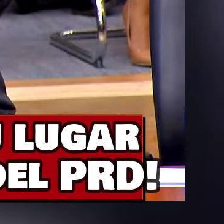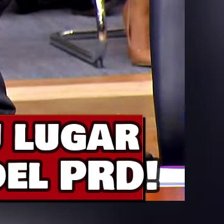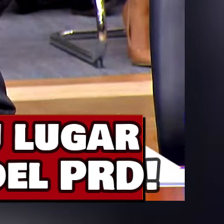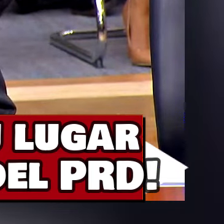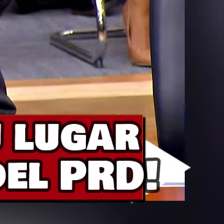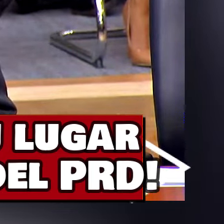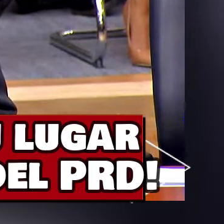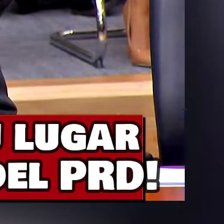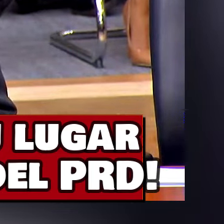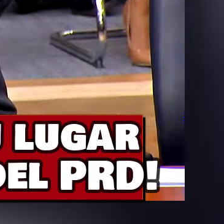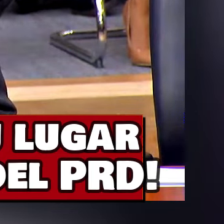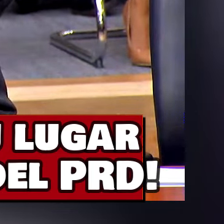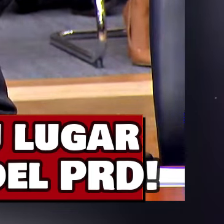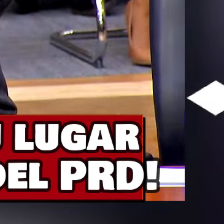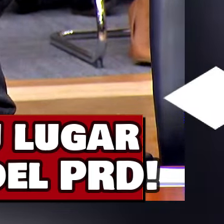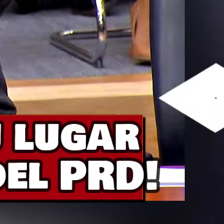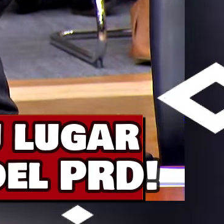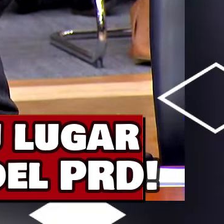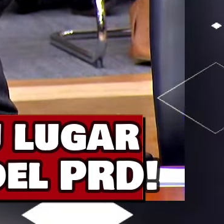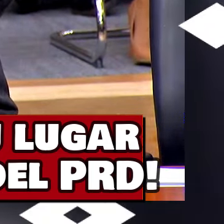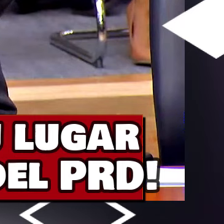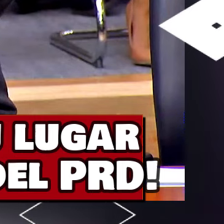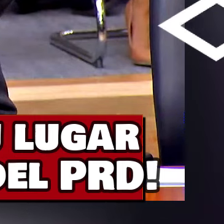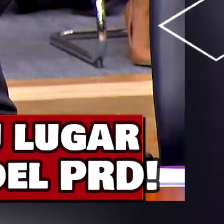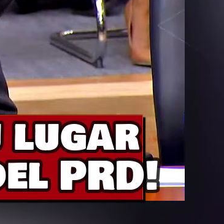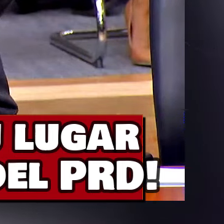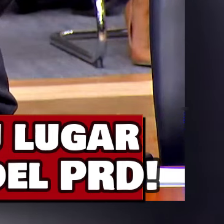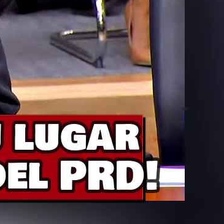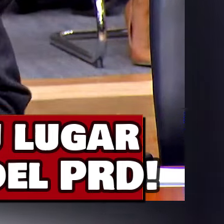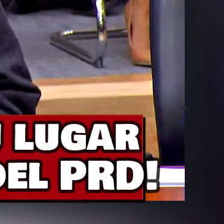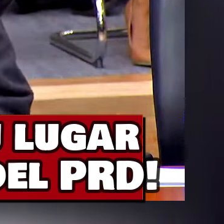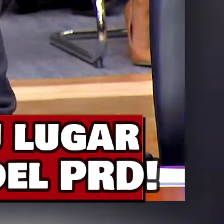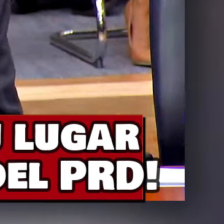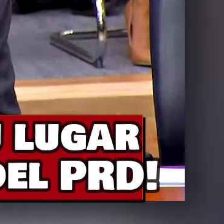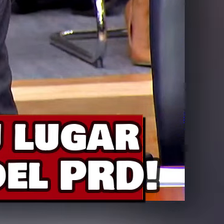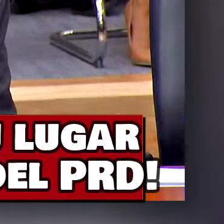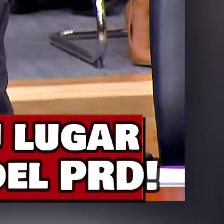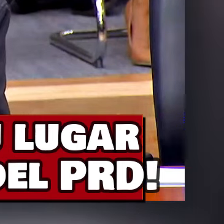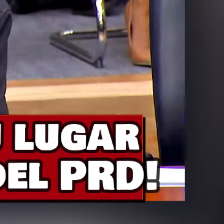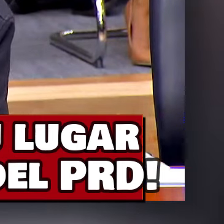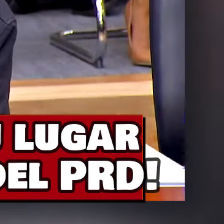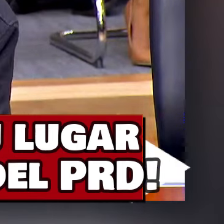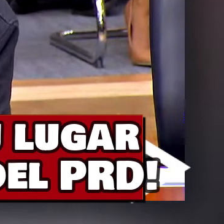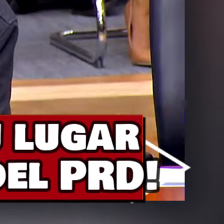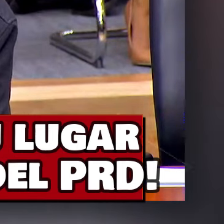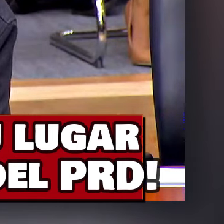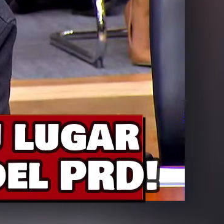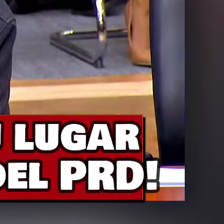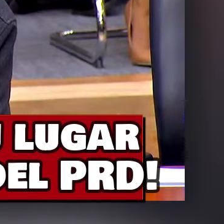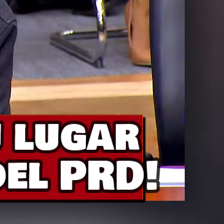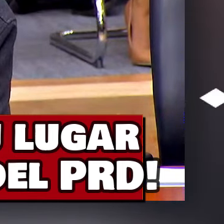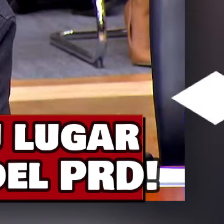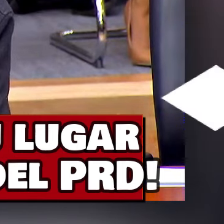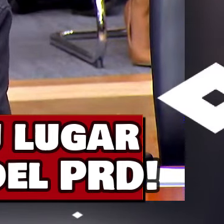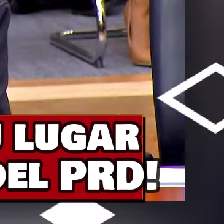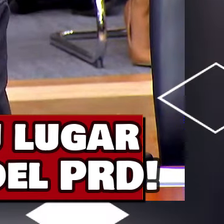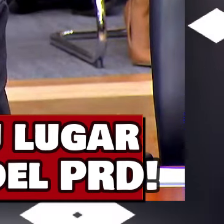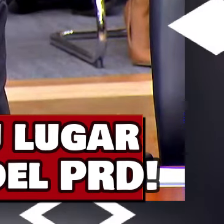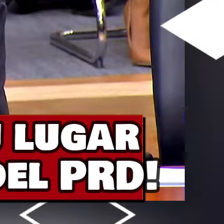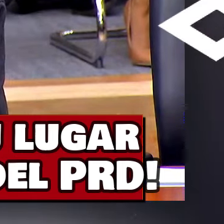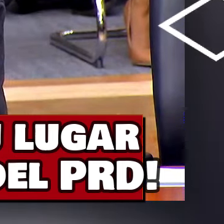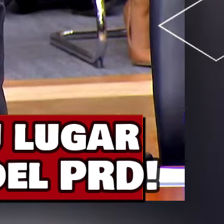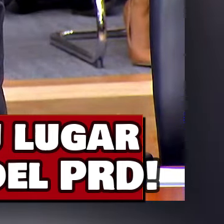contra de la corrupción, estamos en contra de los privilegios, estamos en contra de que se resistan. Es que es muy curioso, miren, sancionan por nimiedades financieras